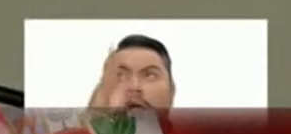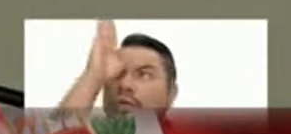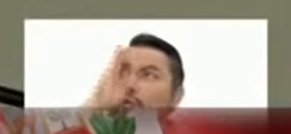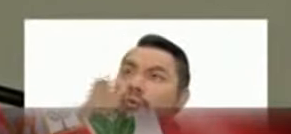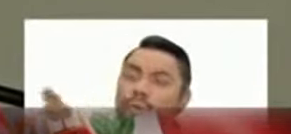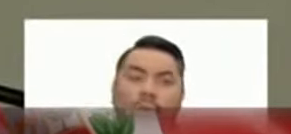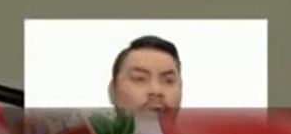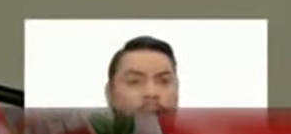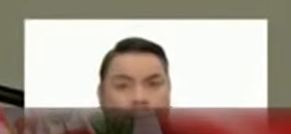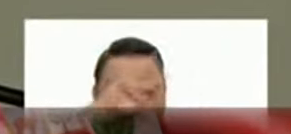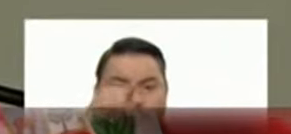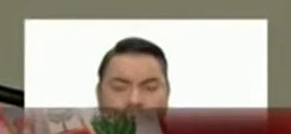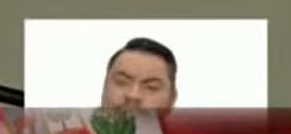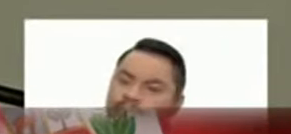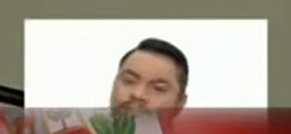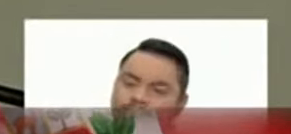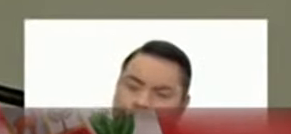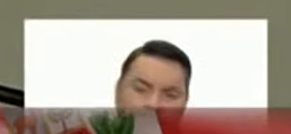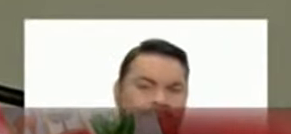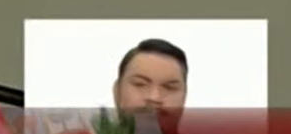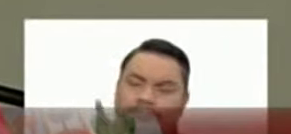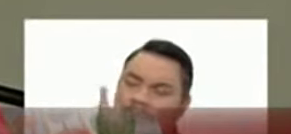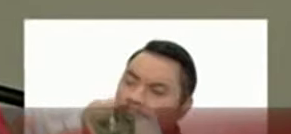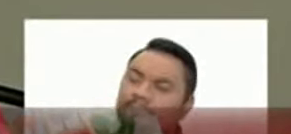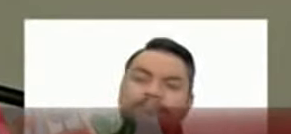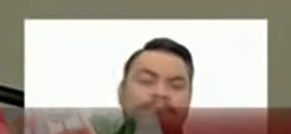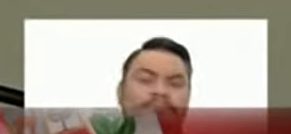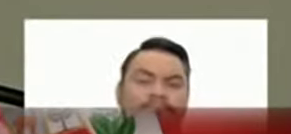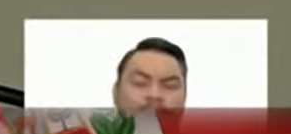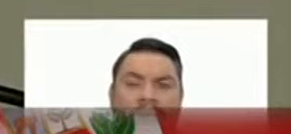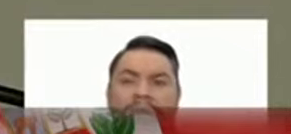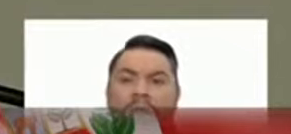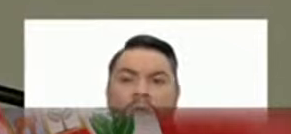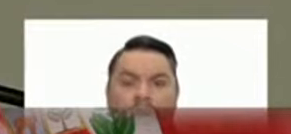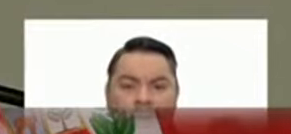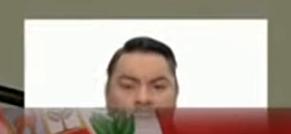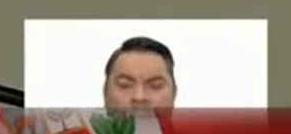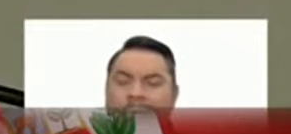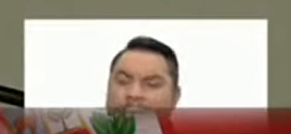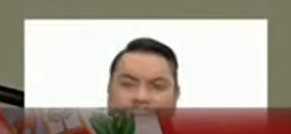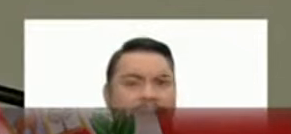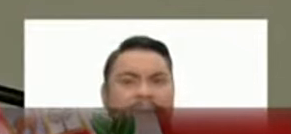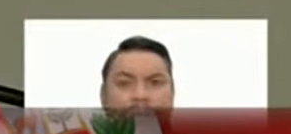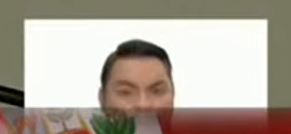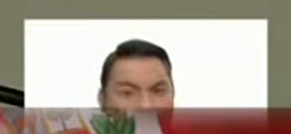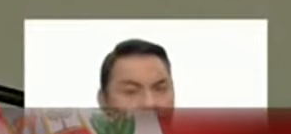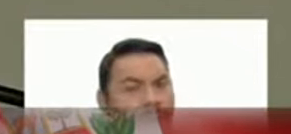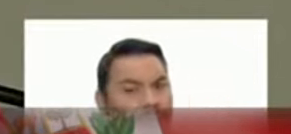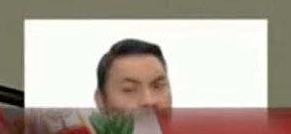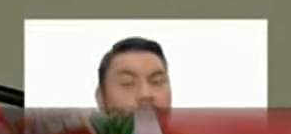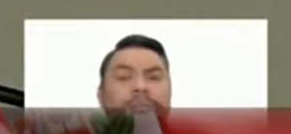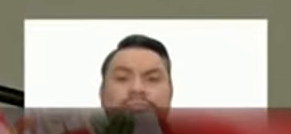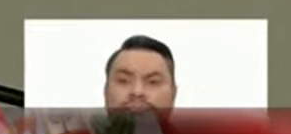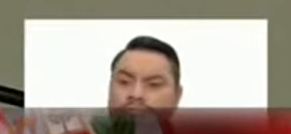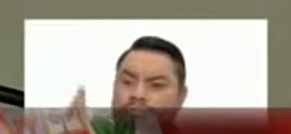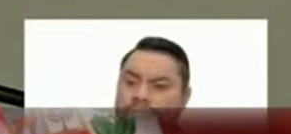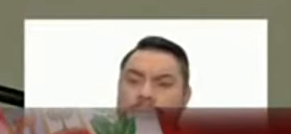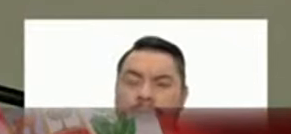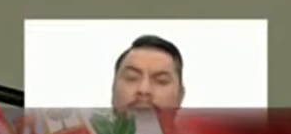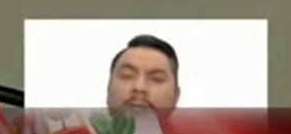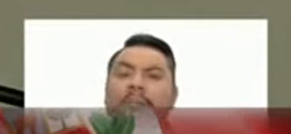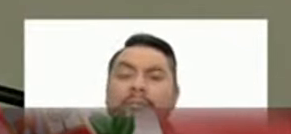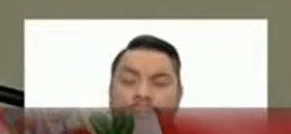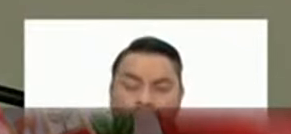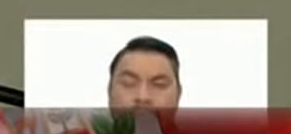patria desempeñar leal y fielmente, sin cometer actos de corrupción, el cargo de ministro